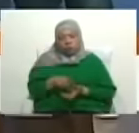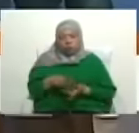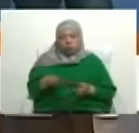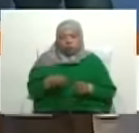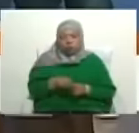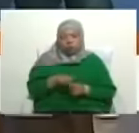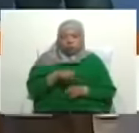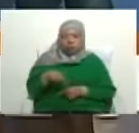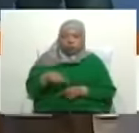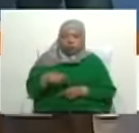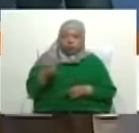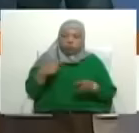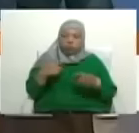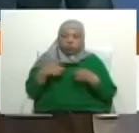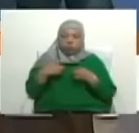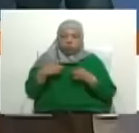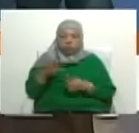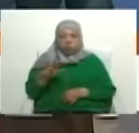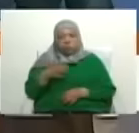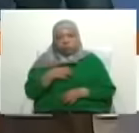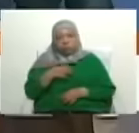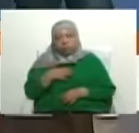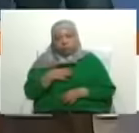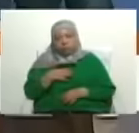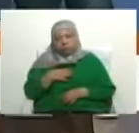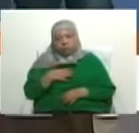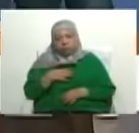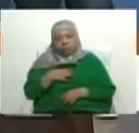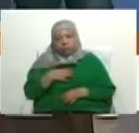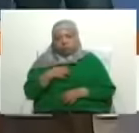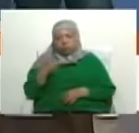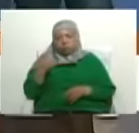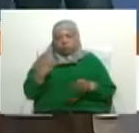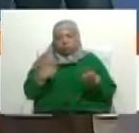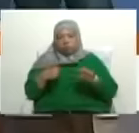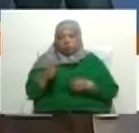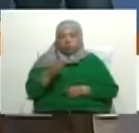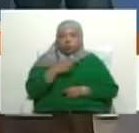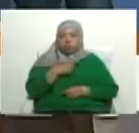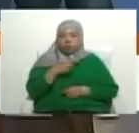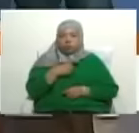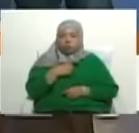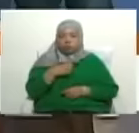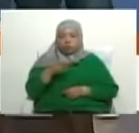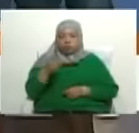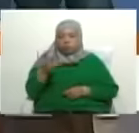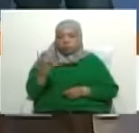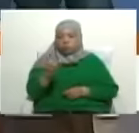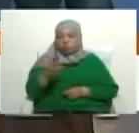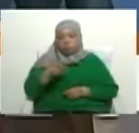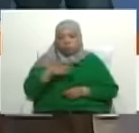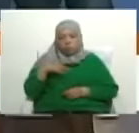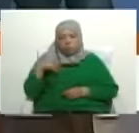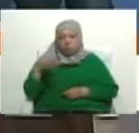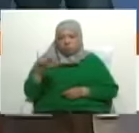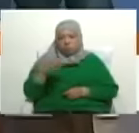No se vistan que no van. No van. No se vistan que no van, no te vistas que no vas.